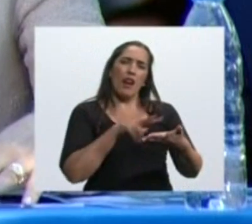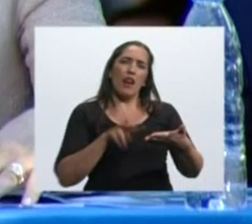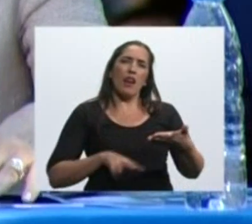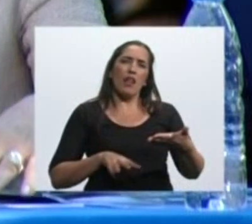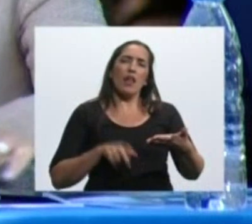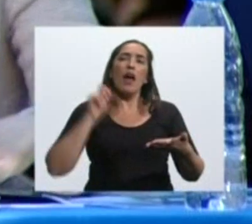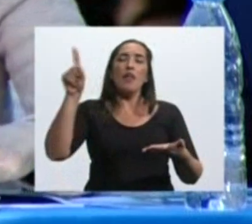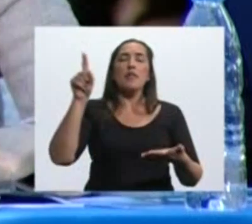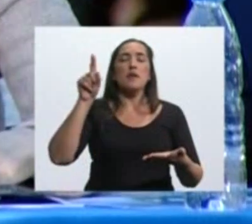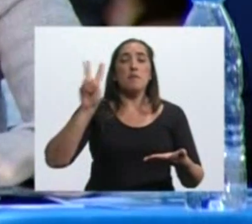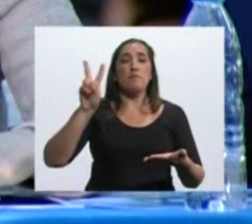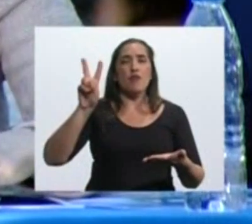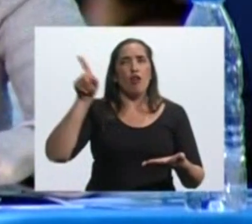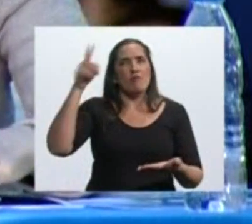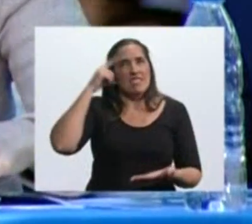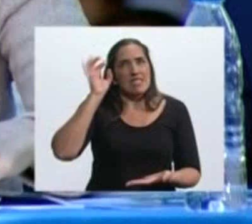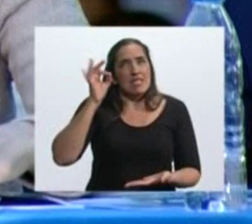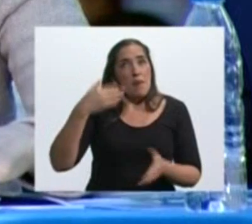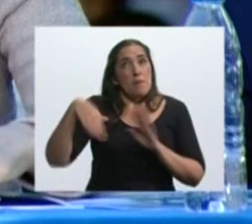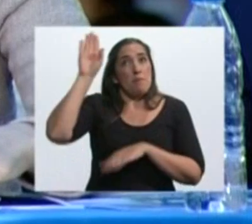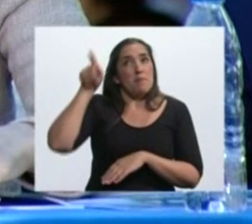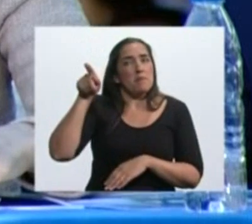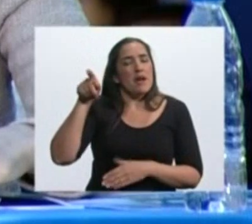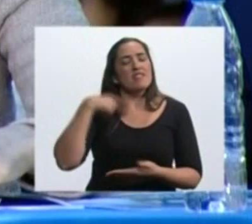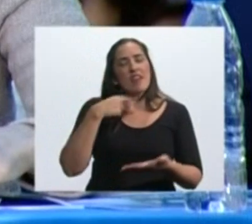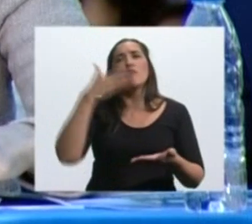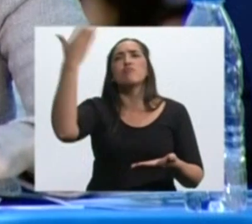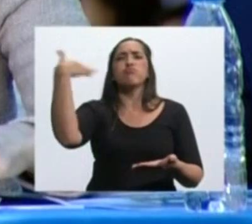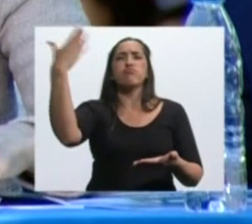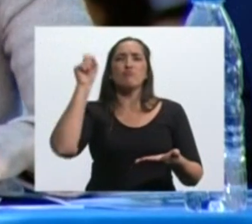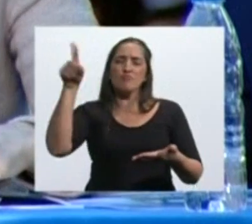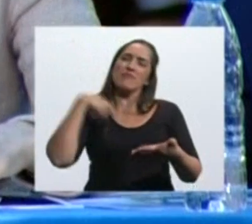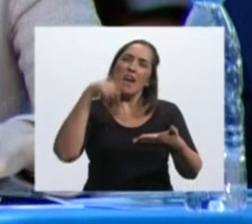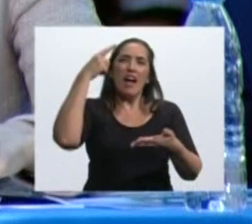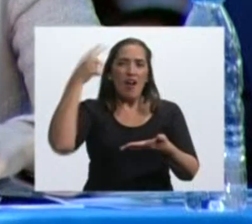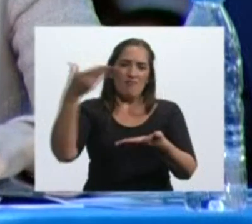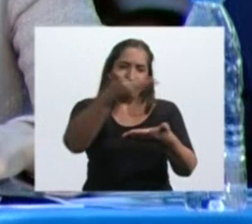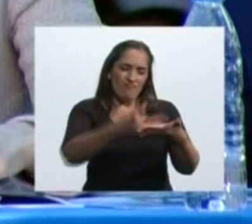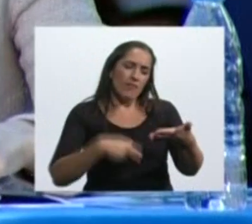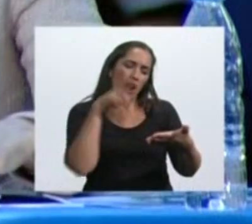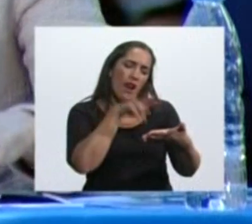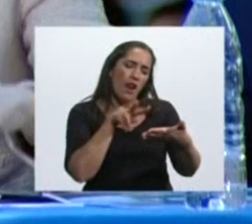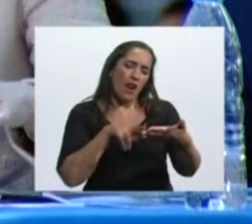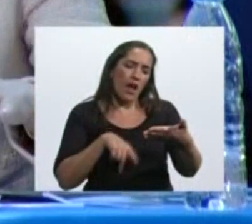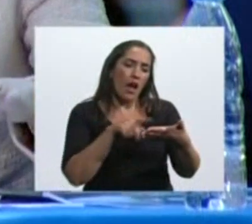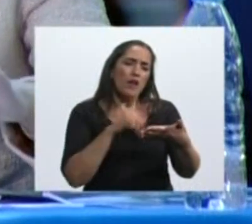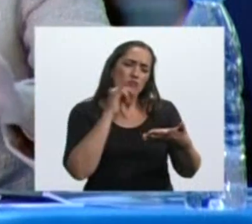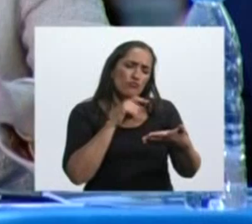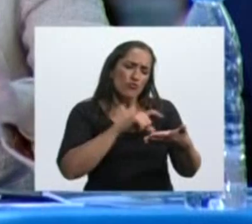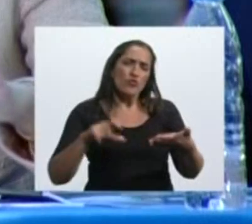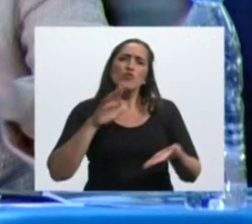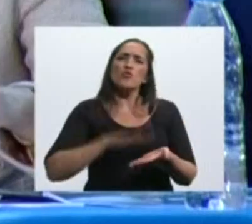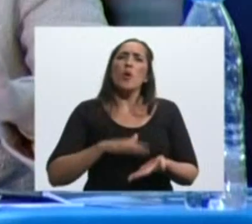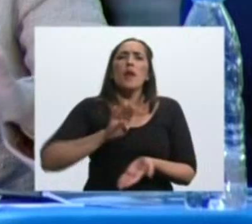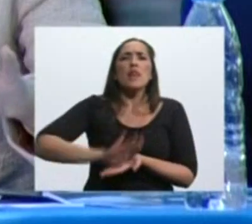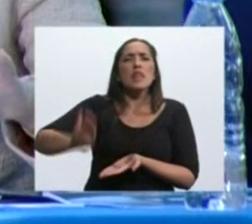del General Perón, que de estas cosas sabía un poquito más, y hablaba del tema de la deuda. Y en una parte del discurso